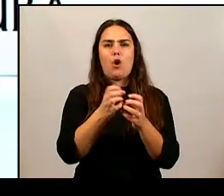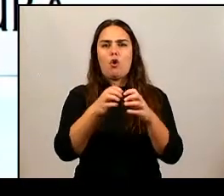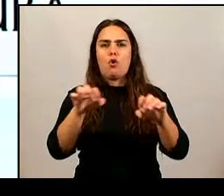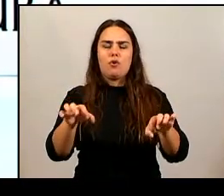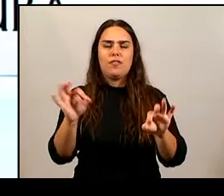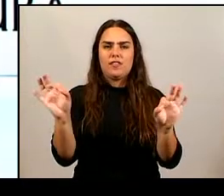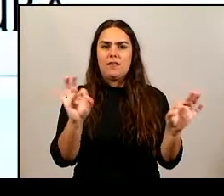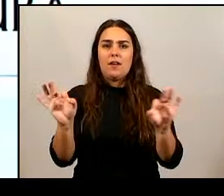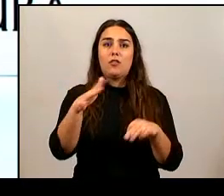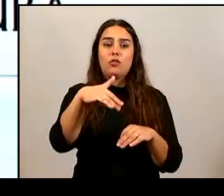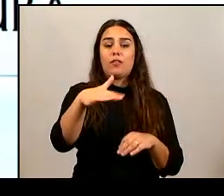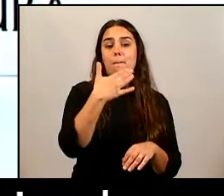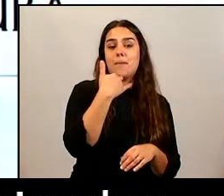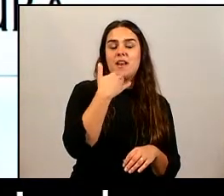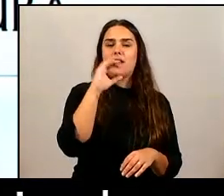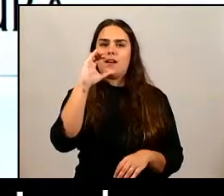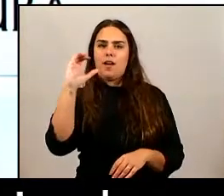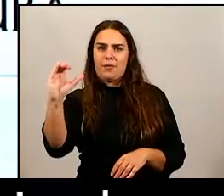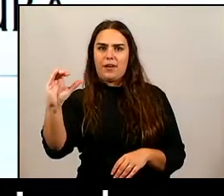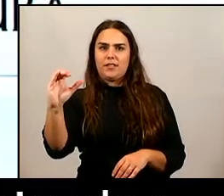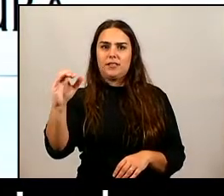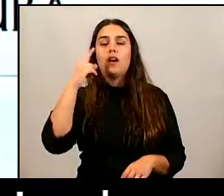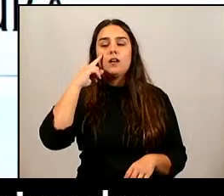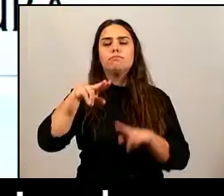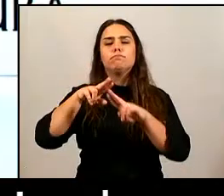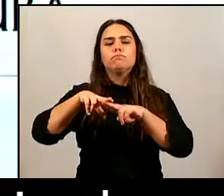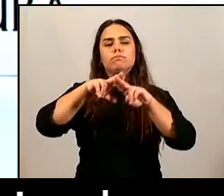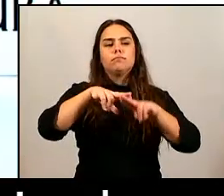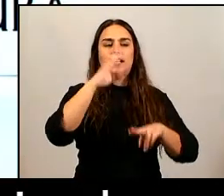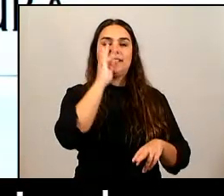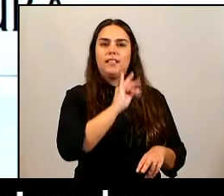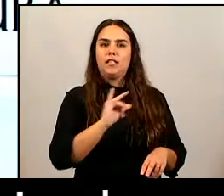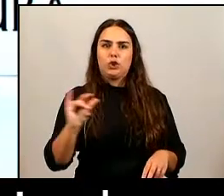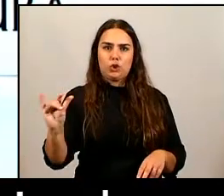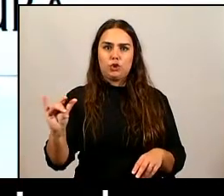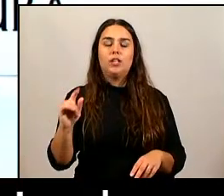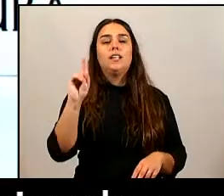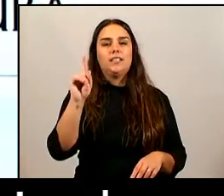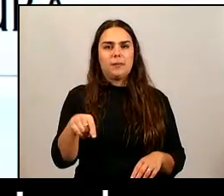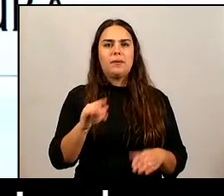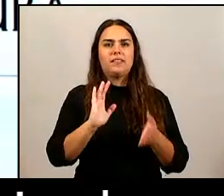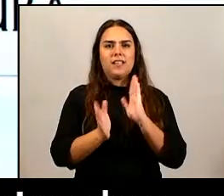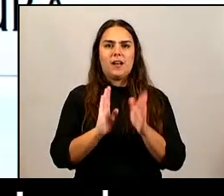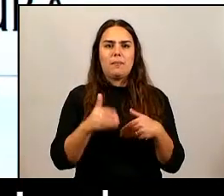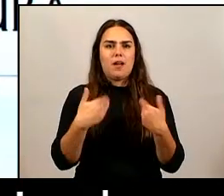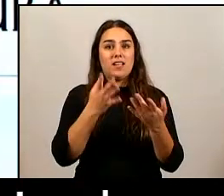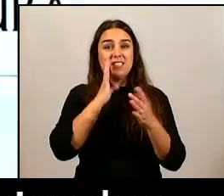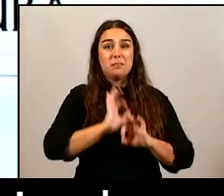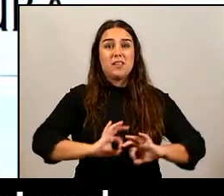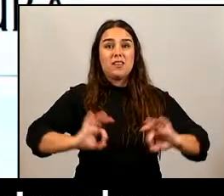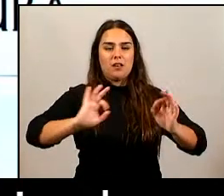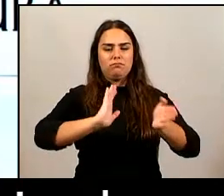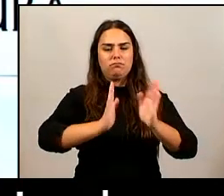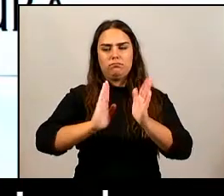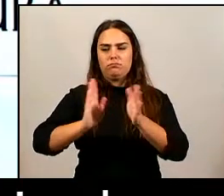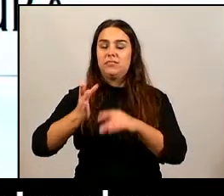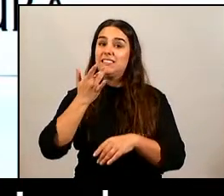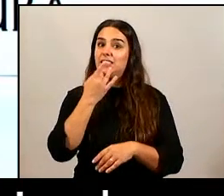ubicados en Mérida y en Cáceres, que evaluarán a cada menor y prestarán esas terapias especializadas cuando se